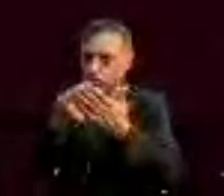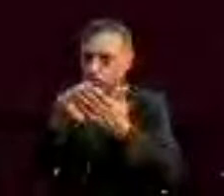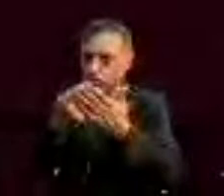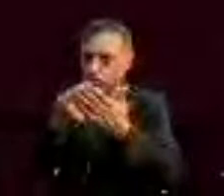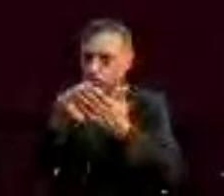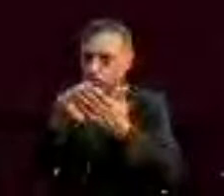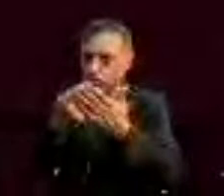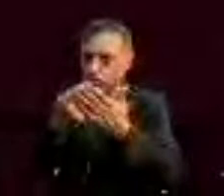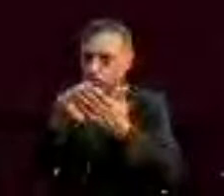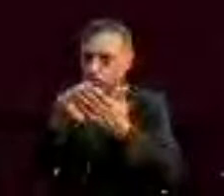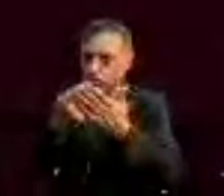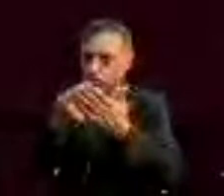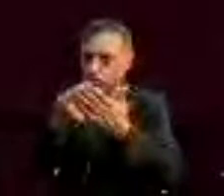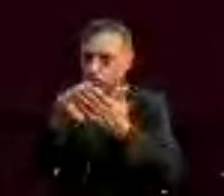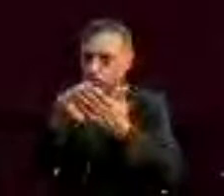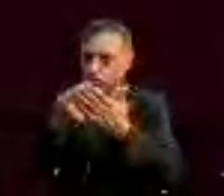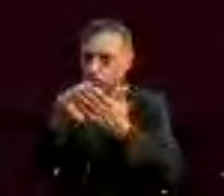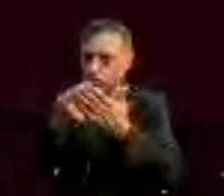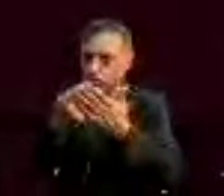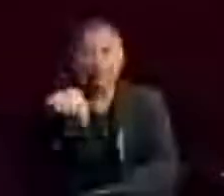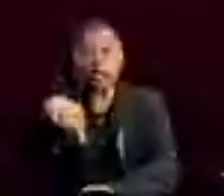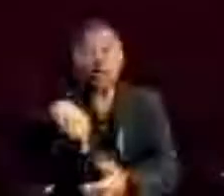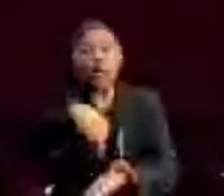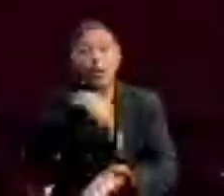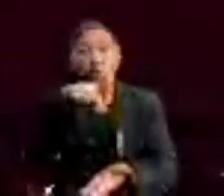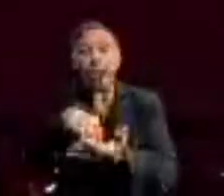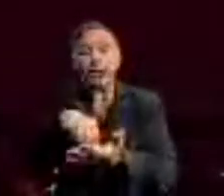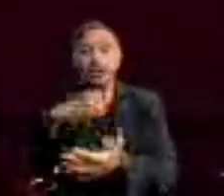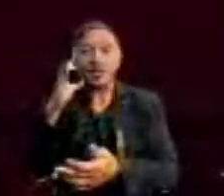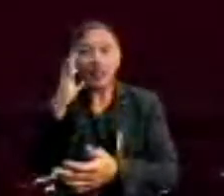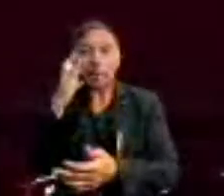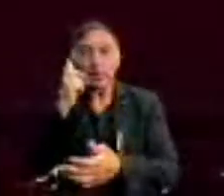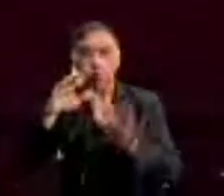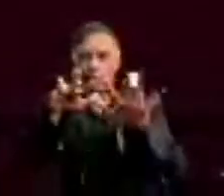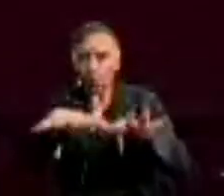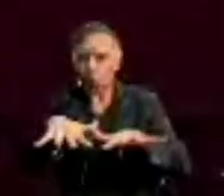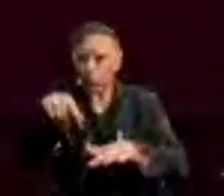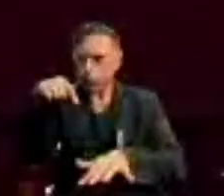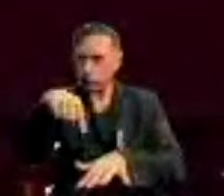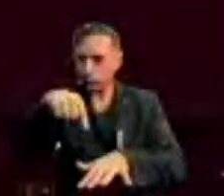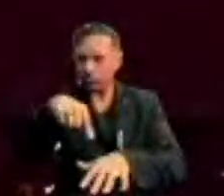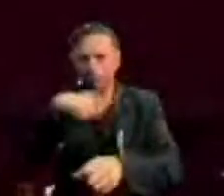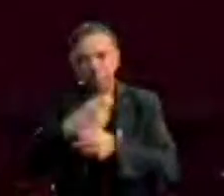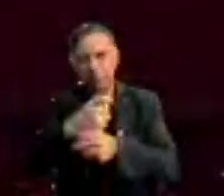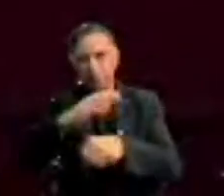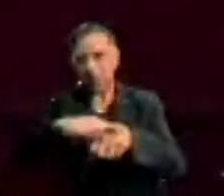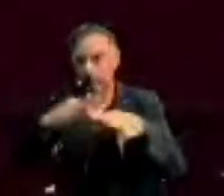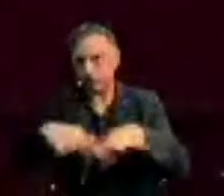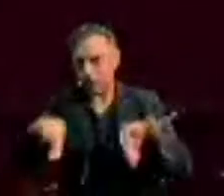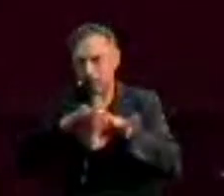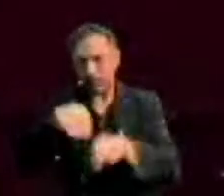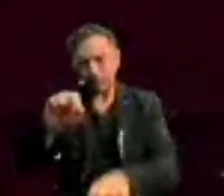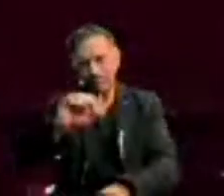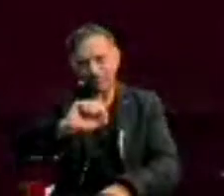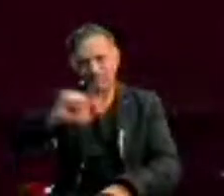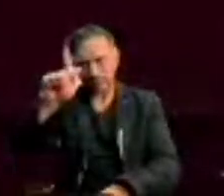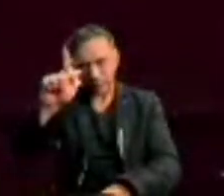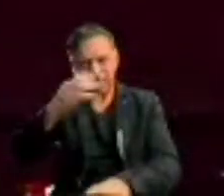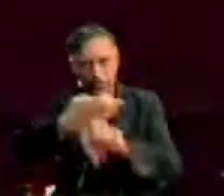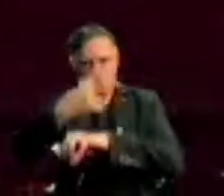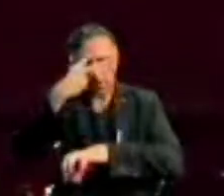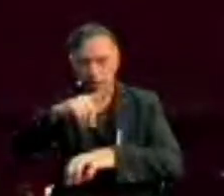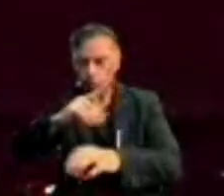uno de nuestros recintos más importantes en la toma de decisiones para nuestro Estado, hacer un ejercicio